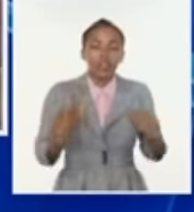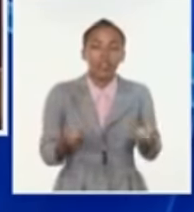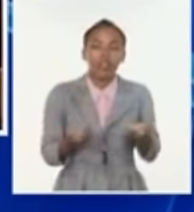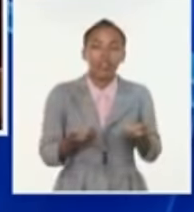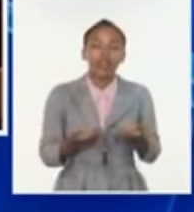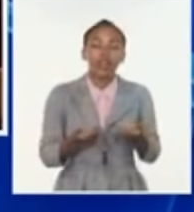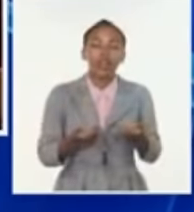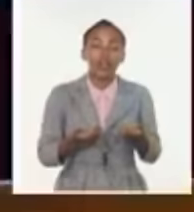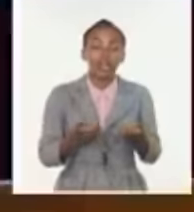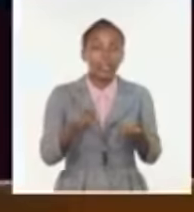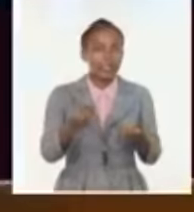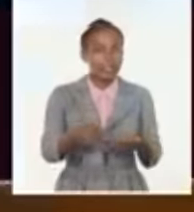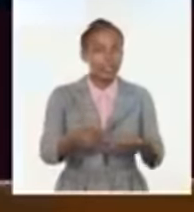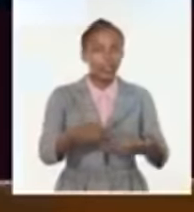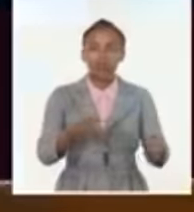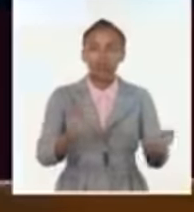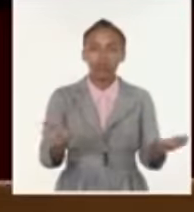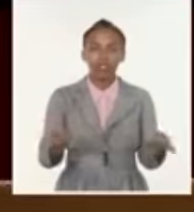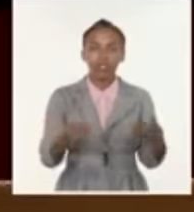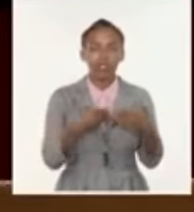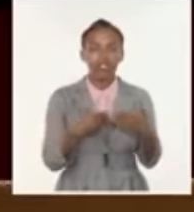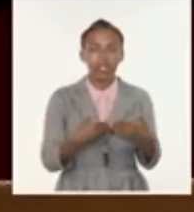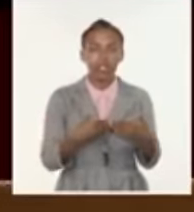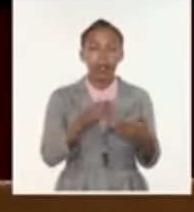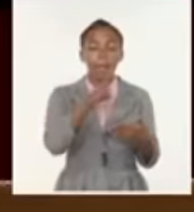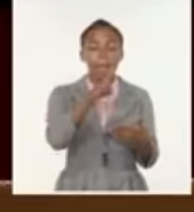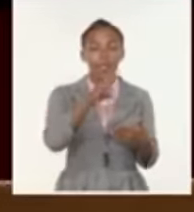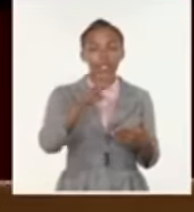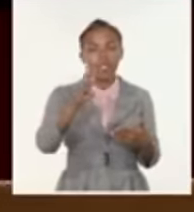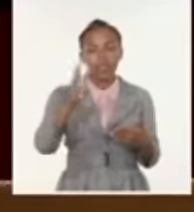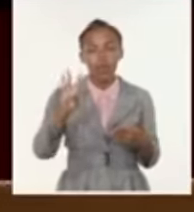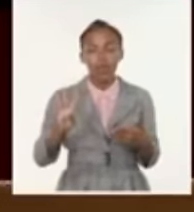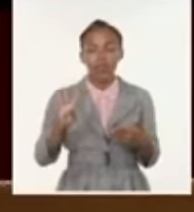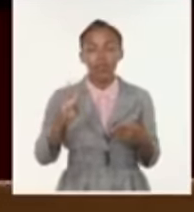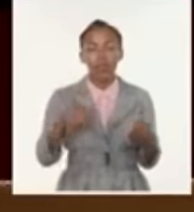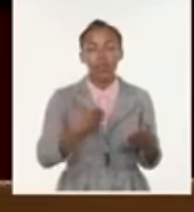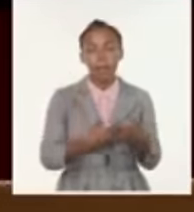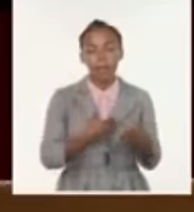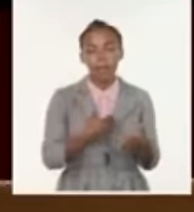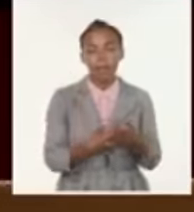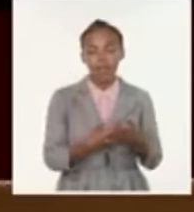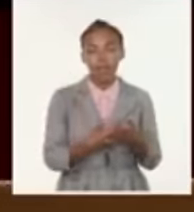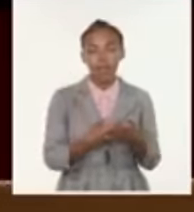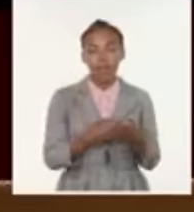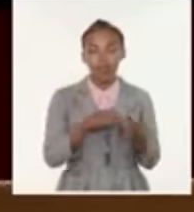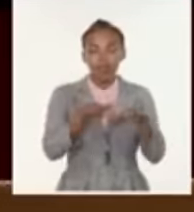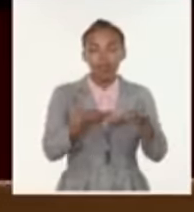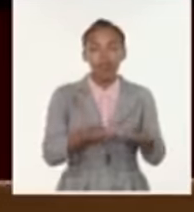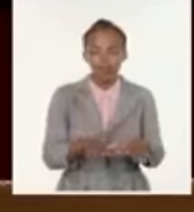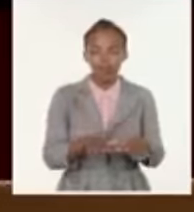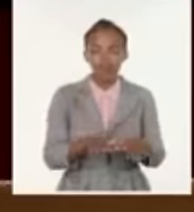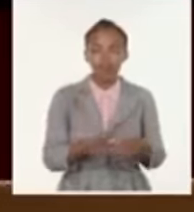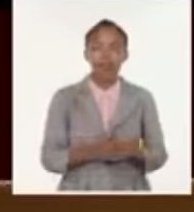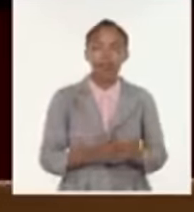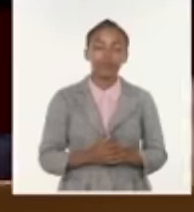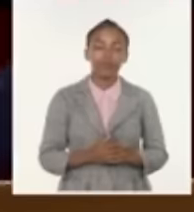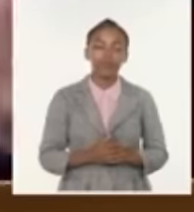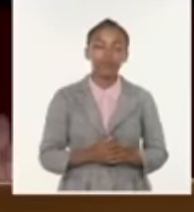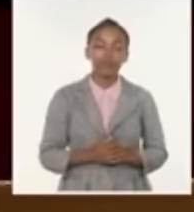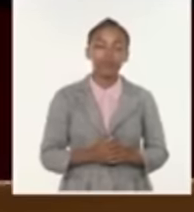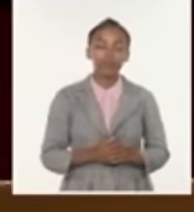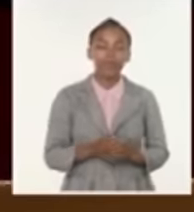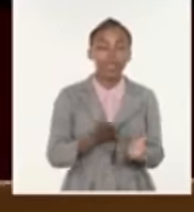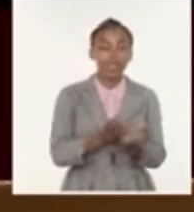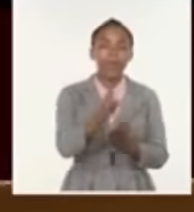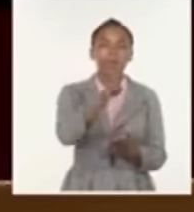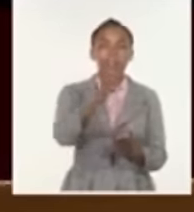esta facultad a 24 empresas, por bajo nivel de actividad y por mal trabajo. Y ahora, junto